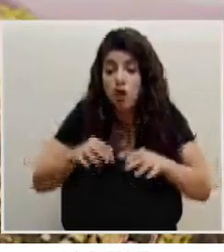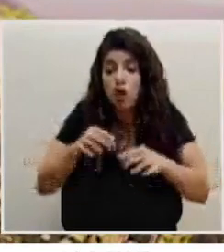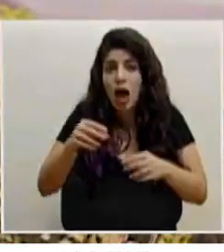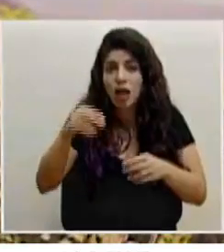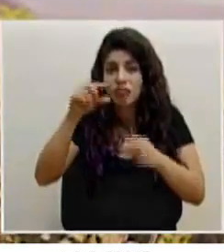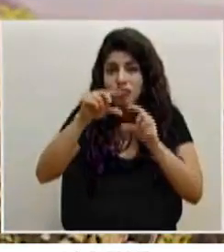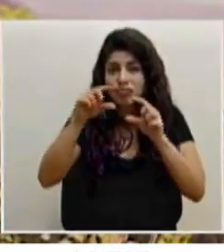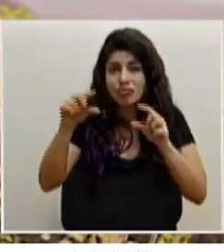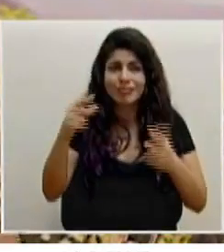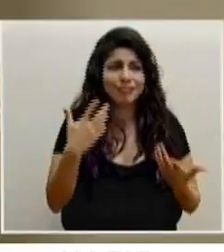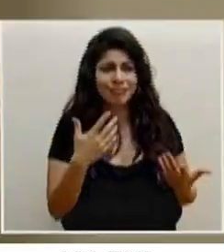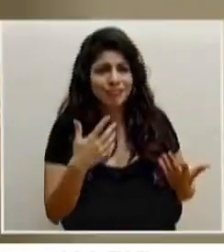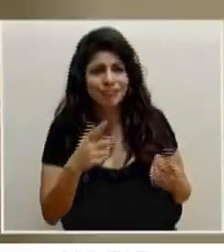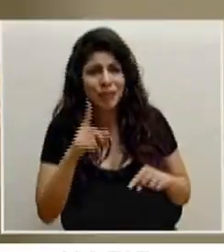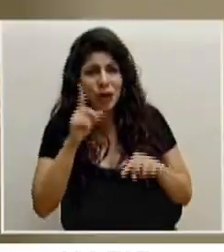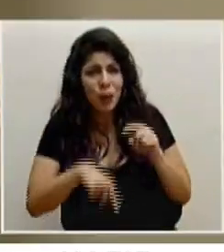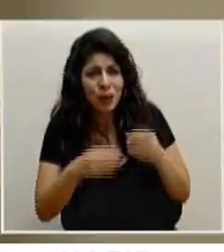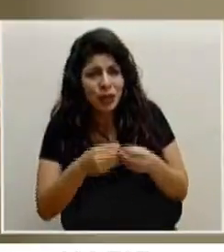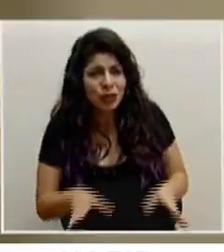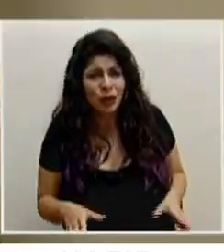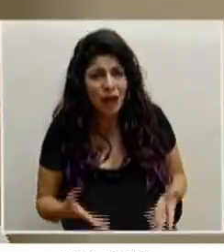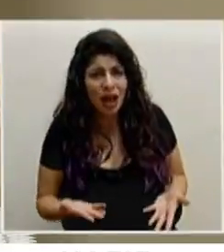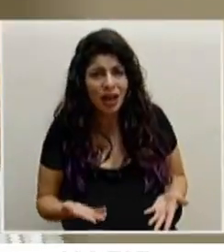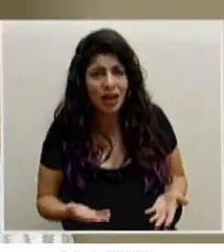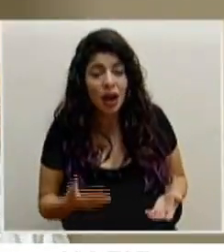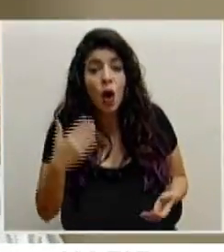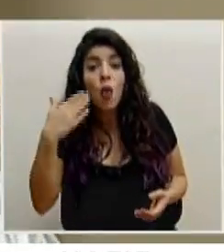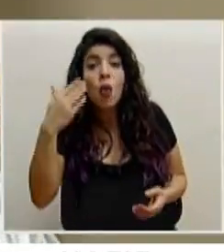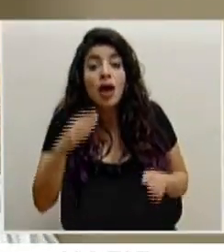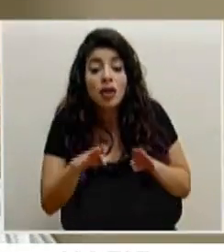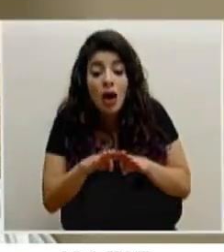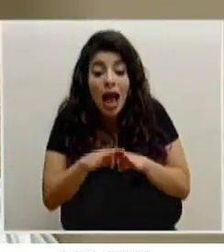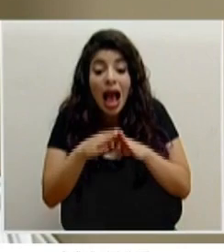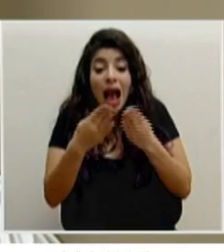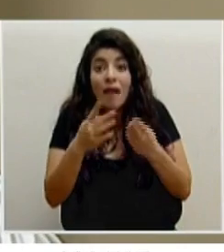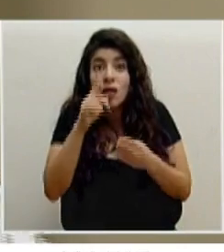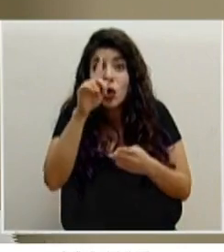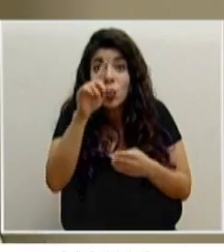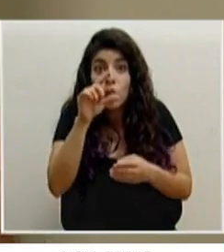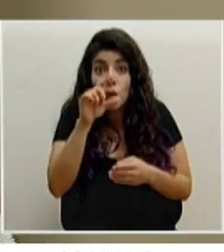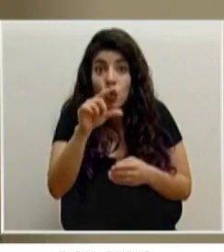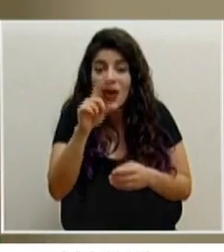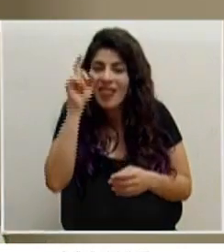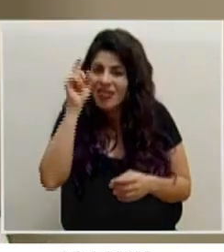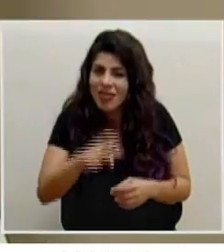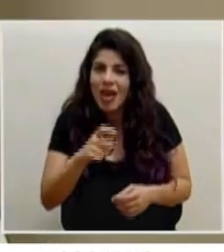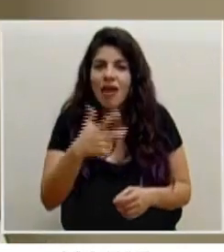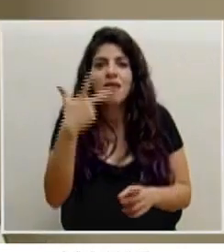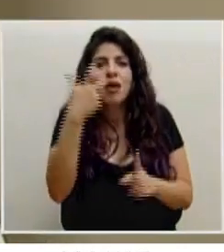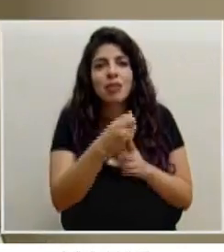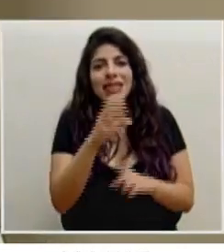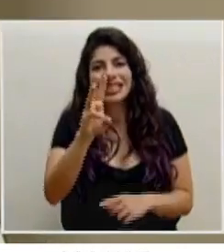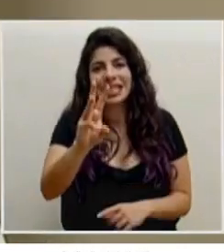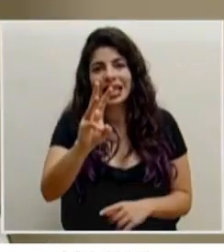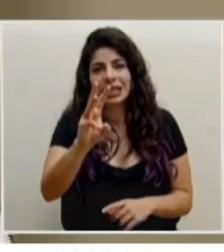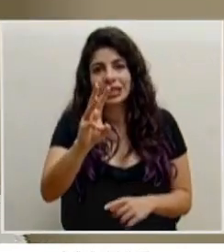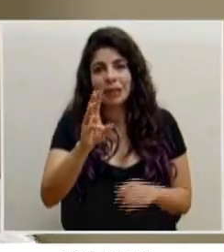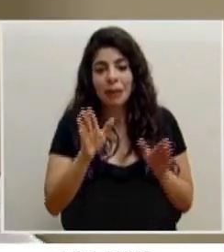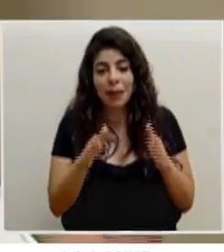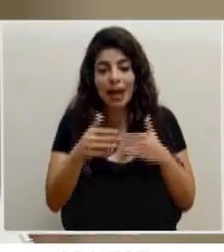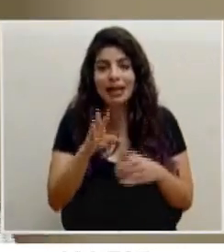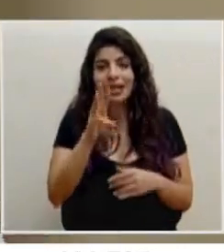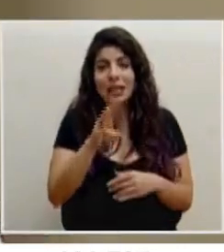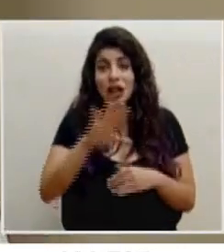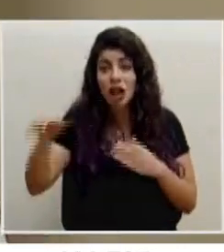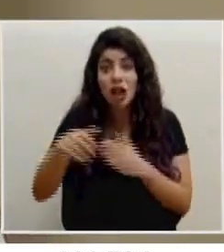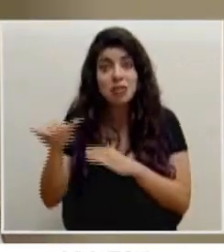centros médicos? No pueden sobrar. De hecho, cada vez que se abre un frasquito, hay que aplicar esas 6 vacunas. Son 6 dosis y no se abren